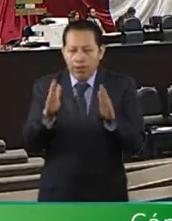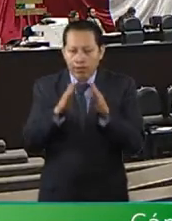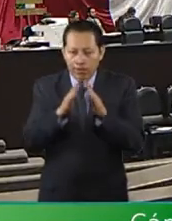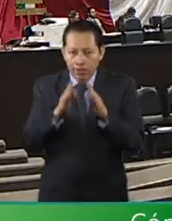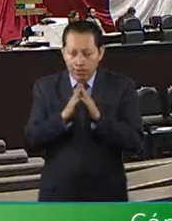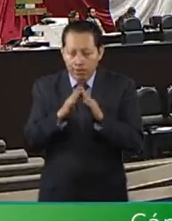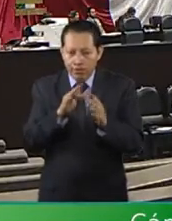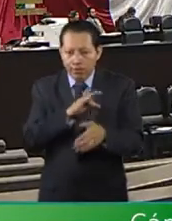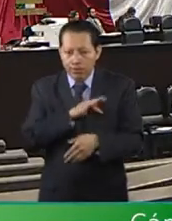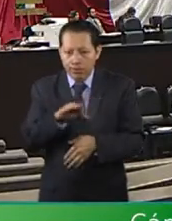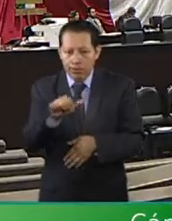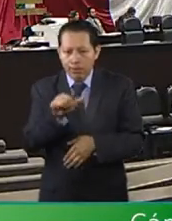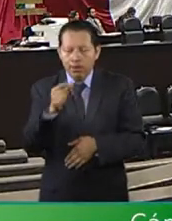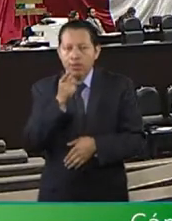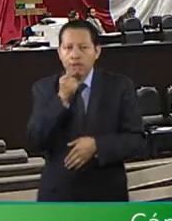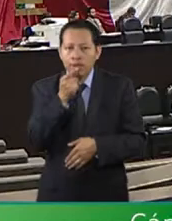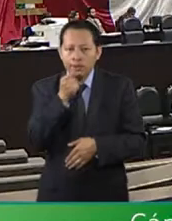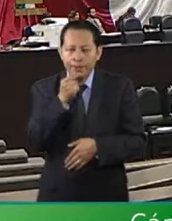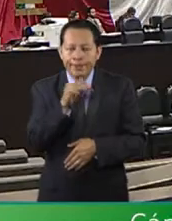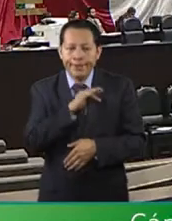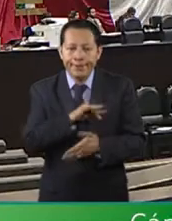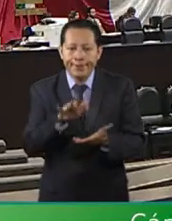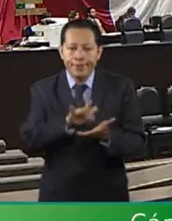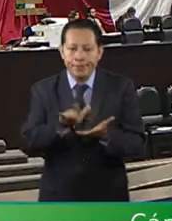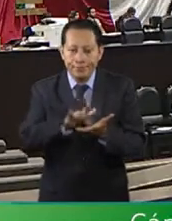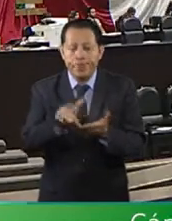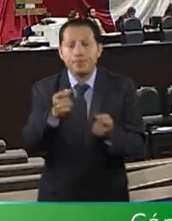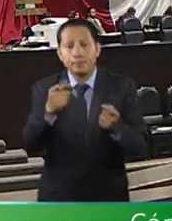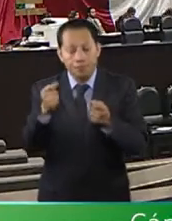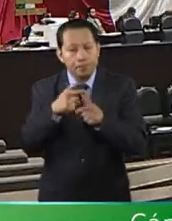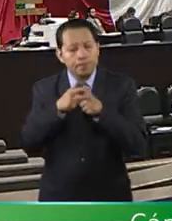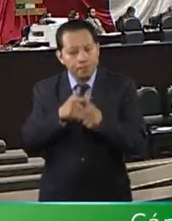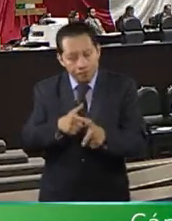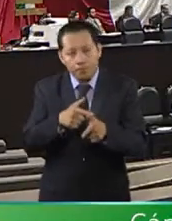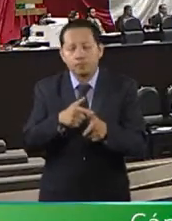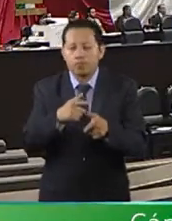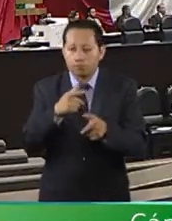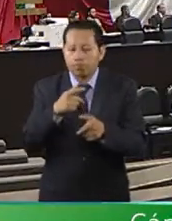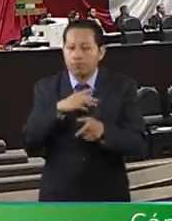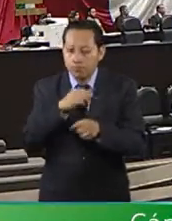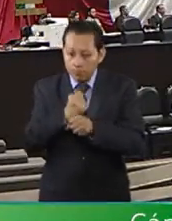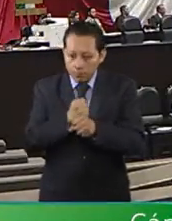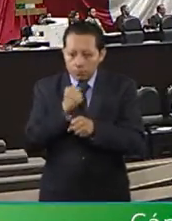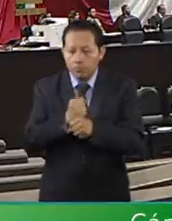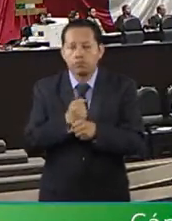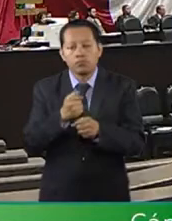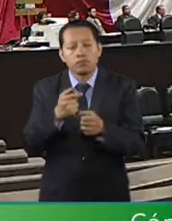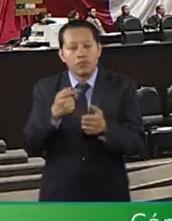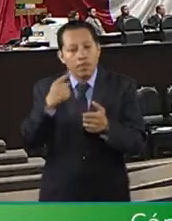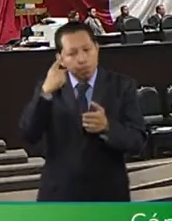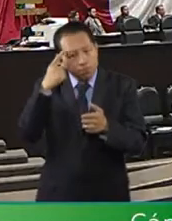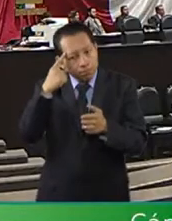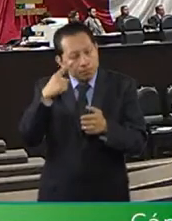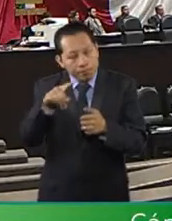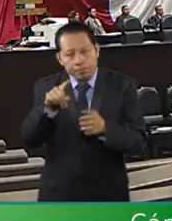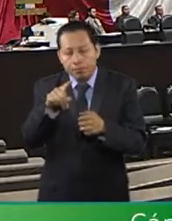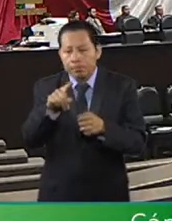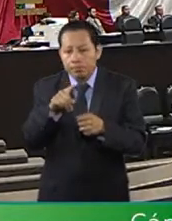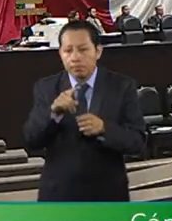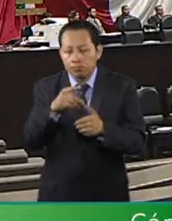incentivar a los policías que se seguían preparando para dejar para presentar mejores